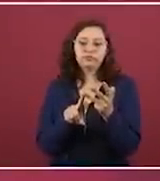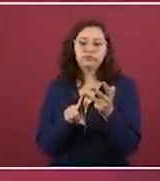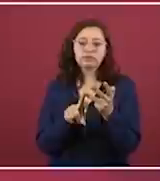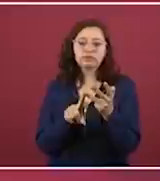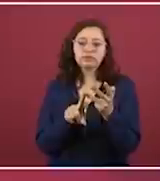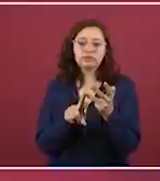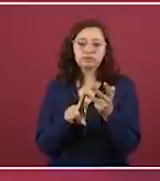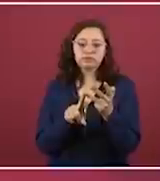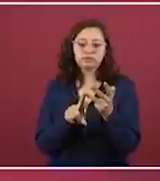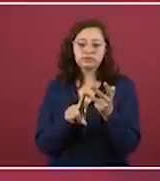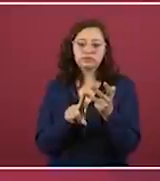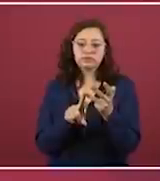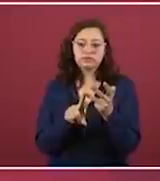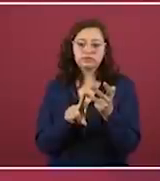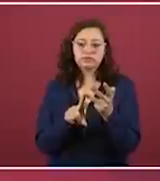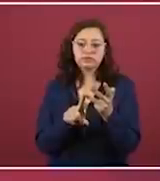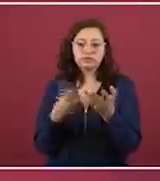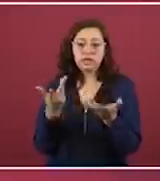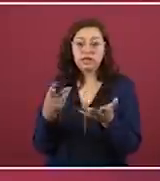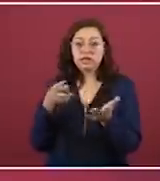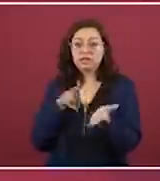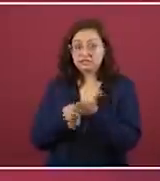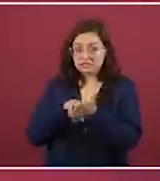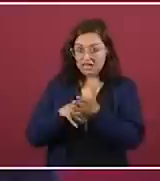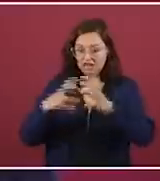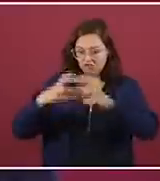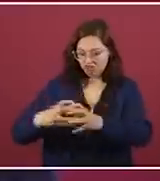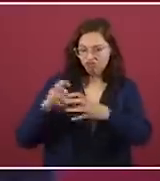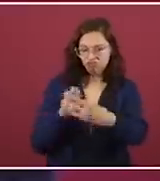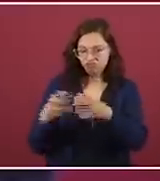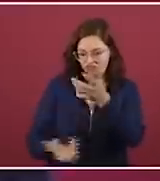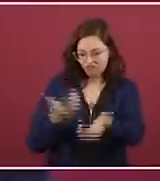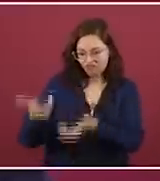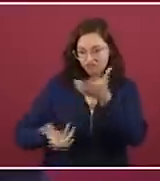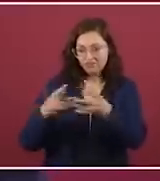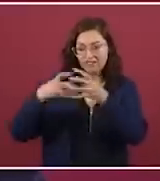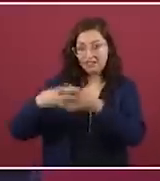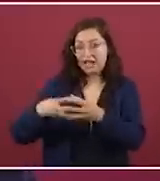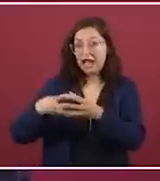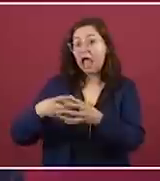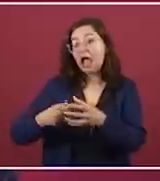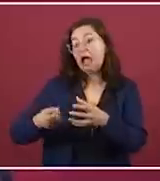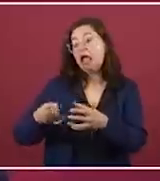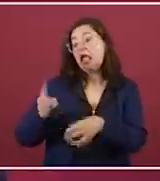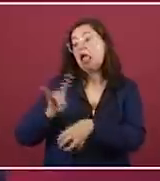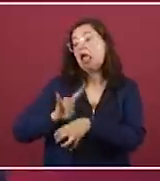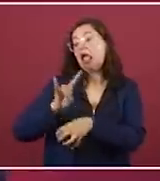en vez de carbón.